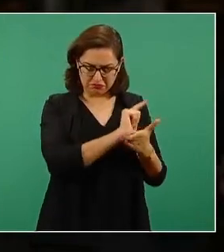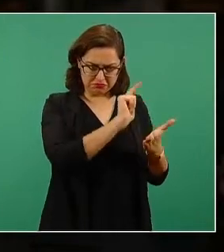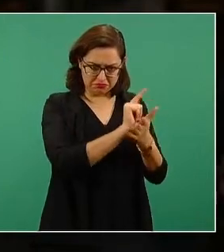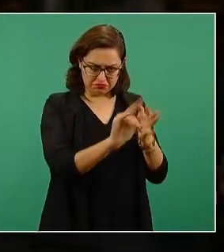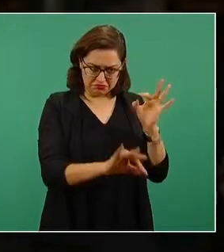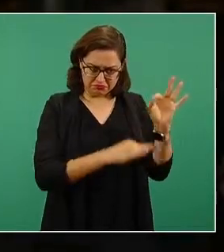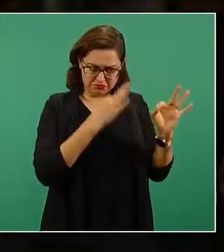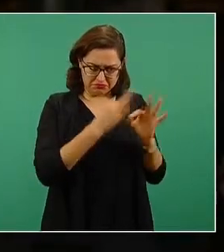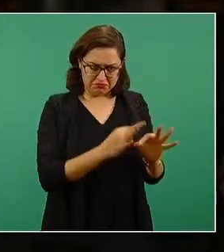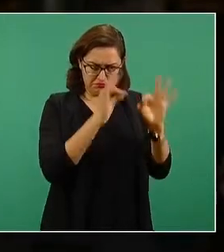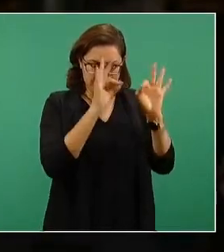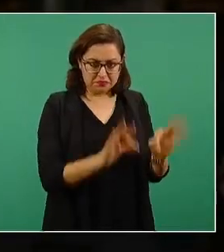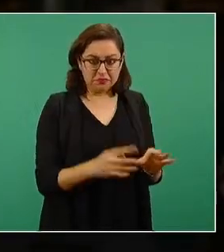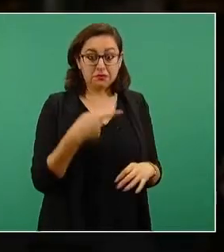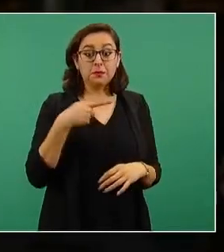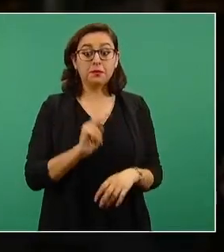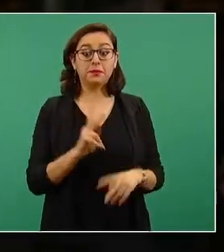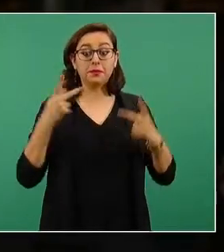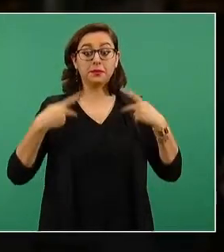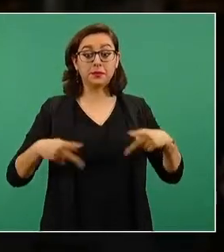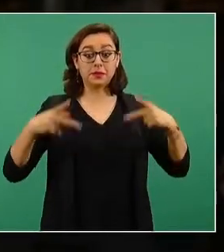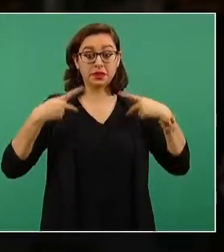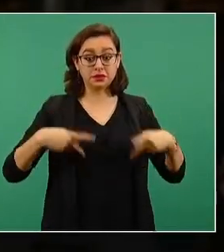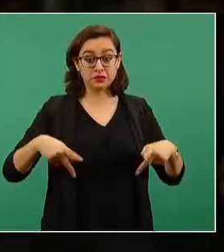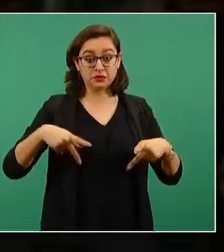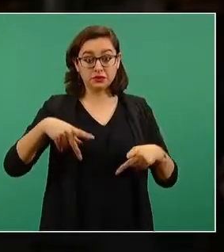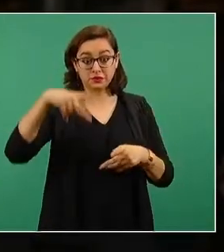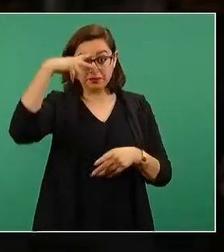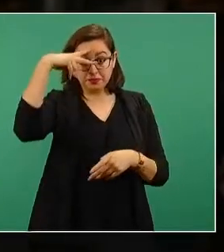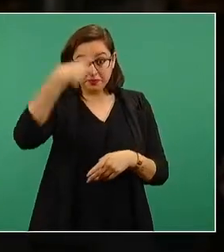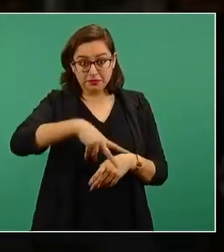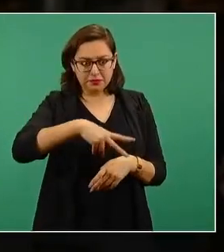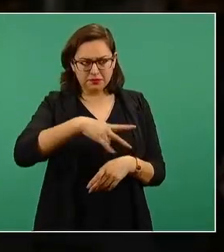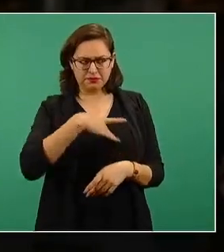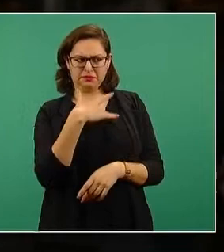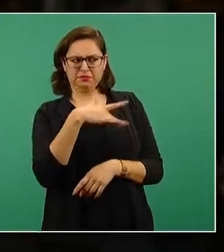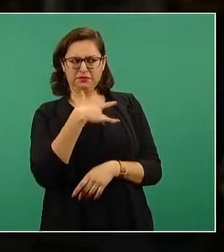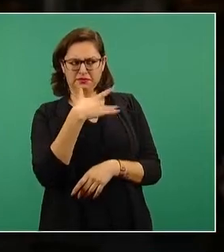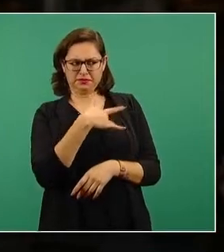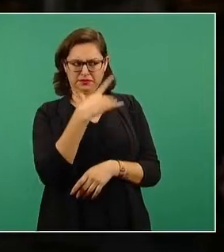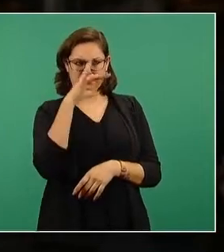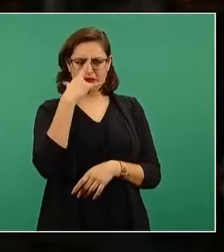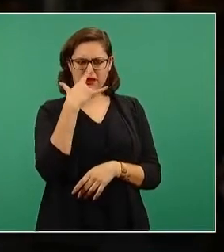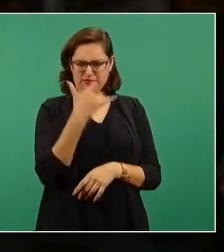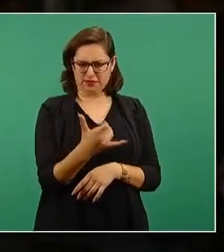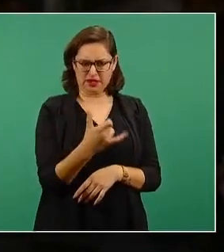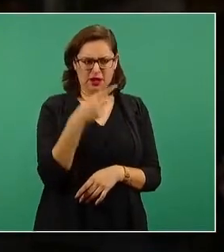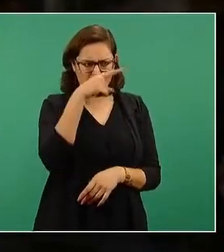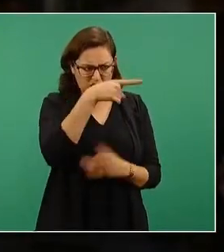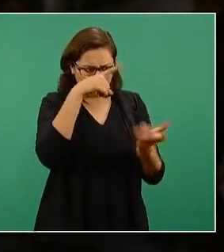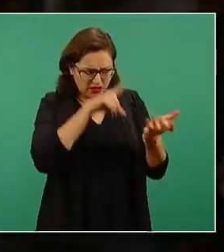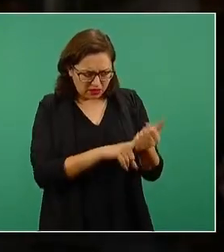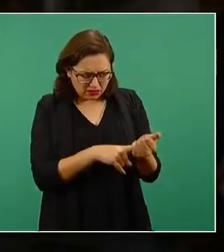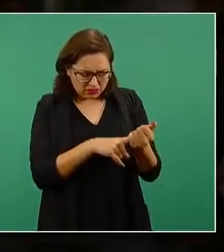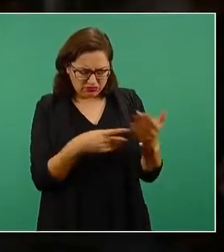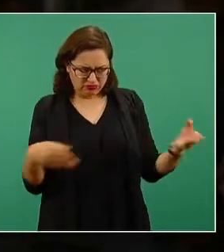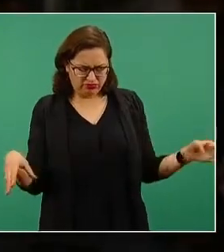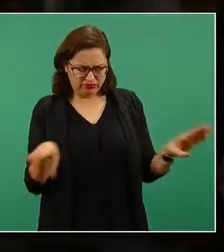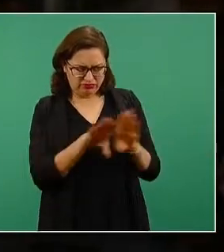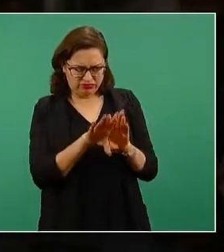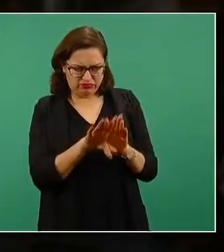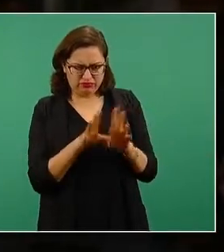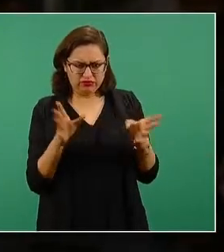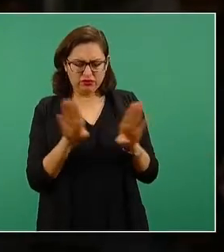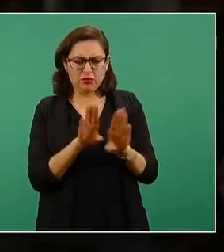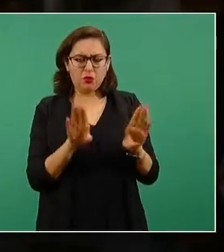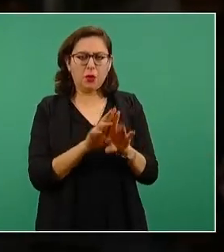nuestros hermanos migrantes comentan de que pues hay irregularidades con los trabajadores. También en el